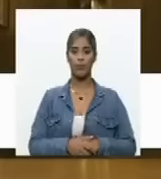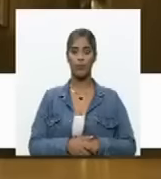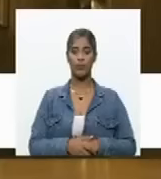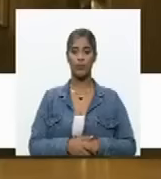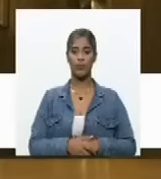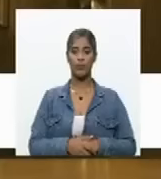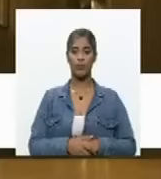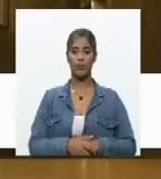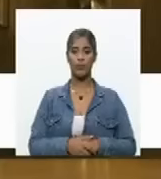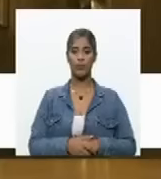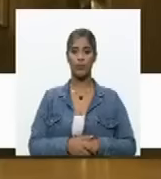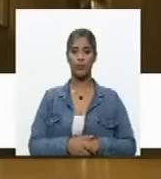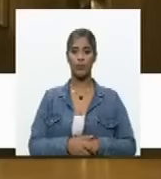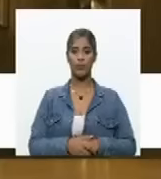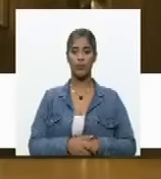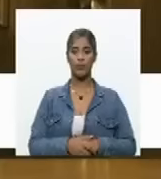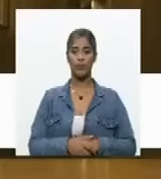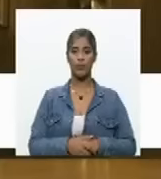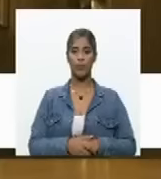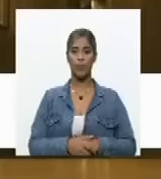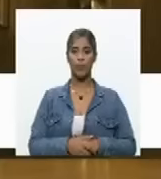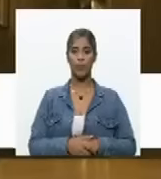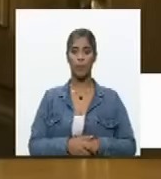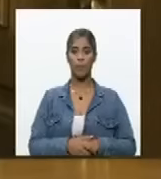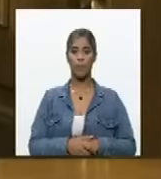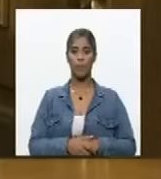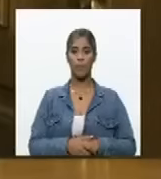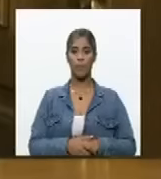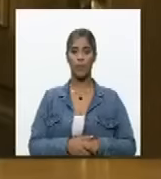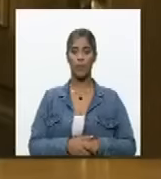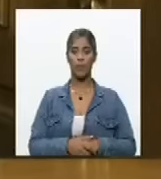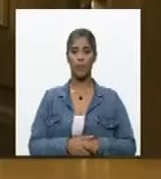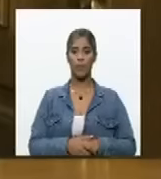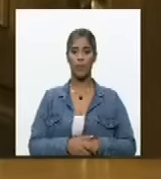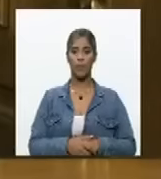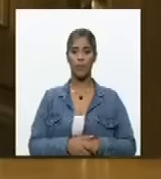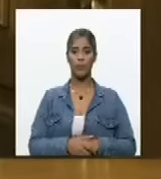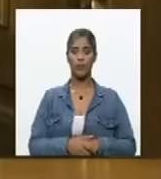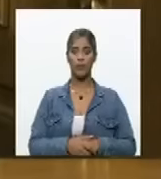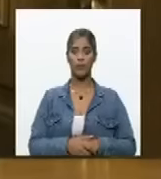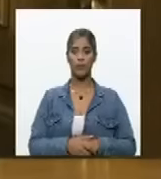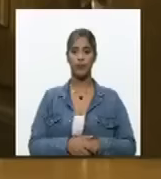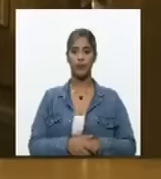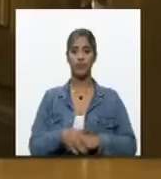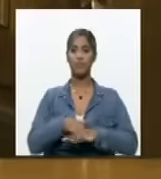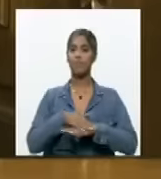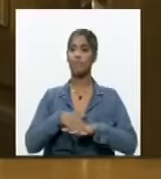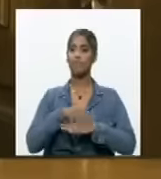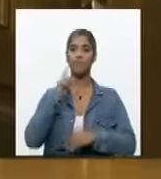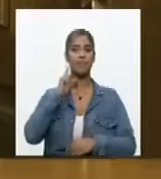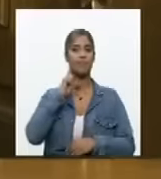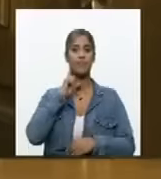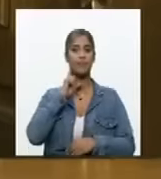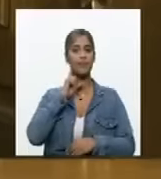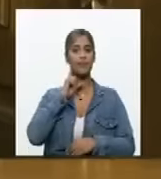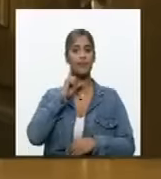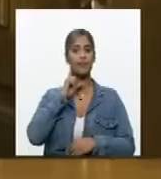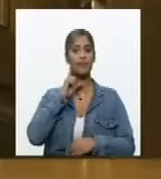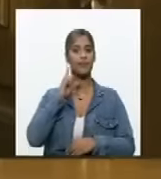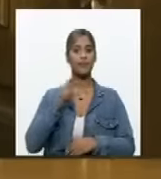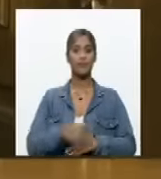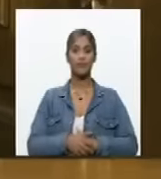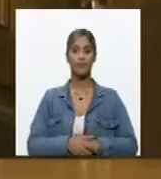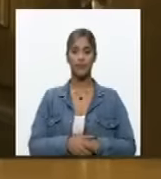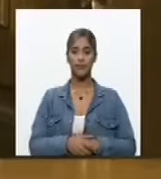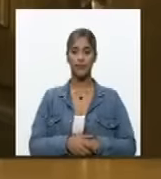Farías. Finalizadas las intervenciones sobre los puntos de información, el presidente solicitó de la secretaria la lectura de la propuesta del orden del día. Una vez leída y